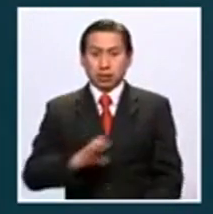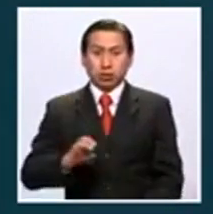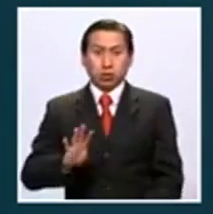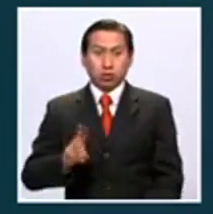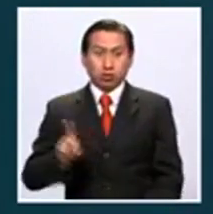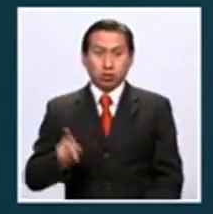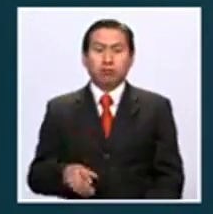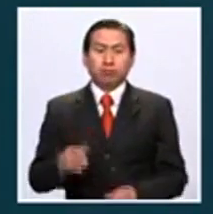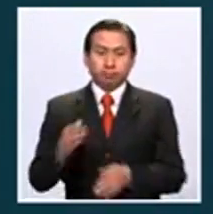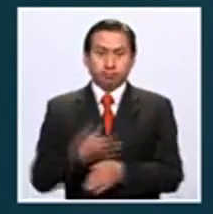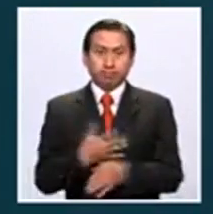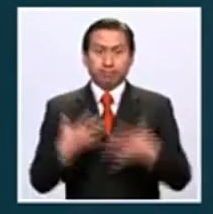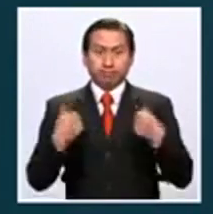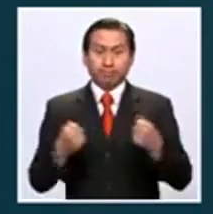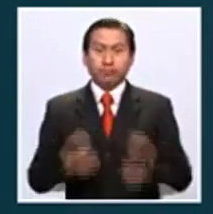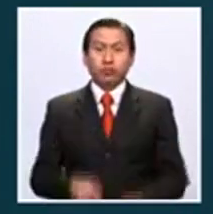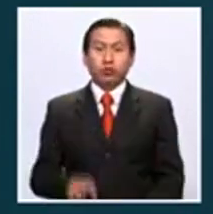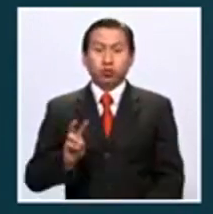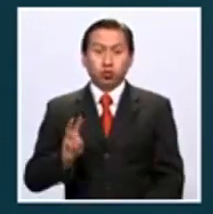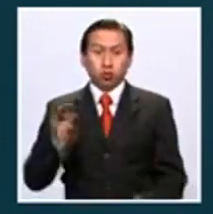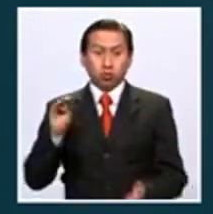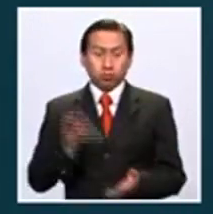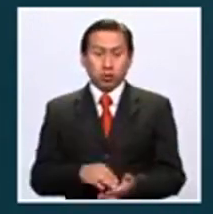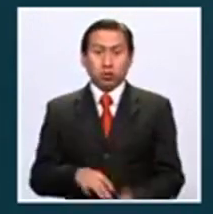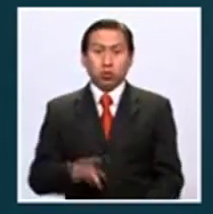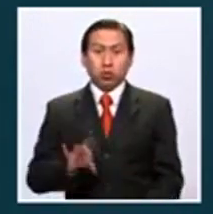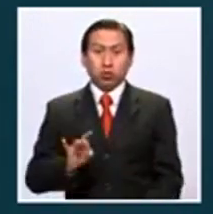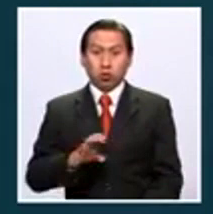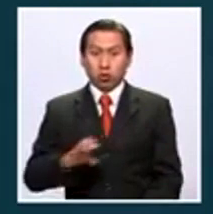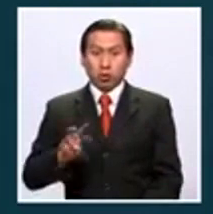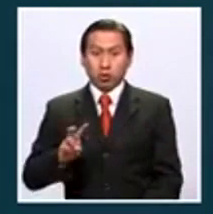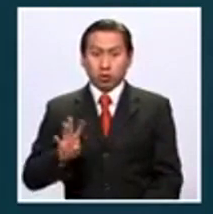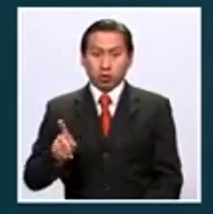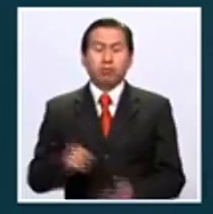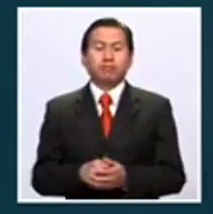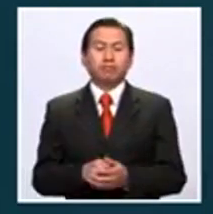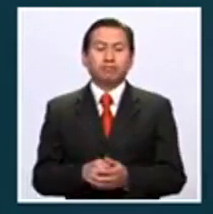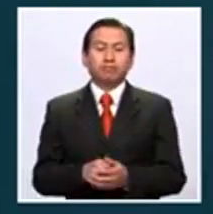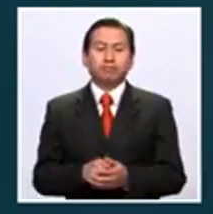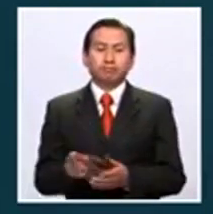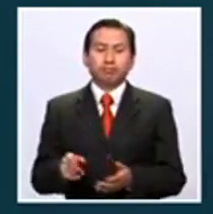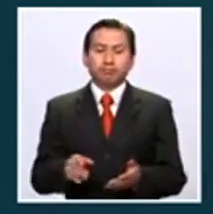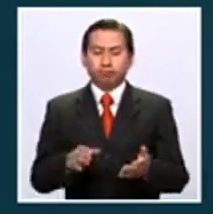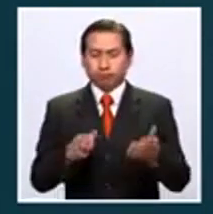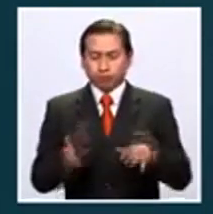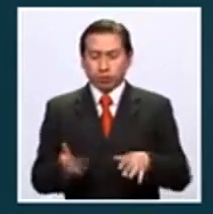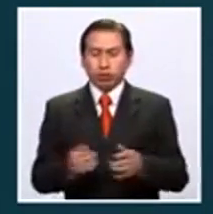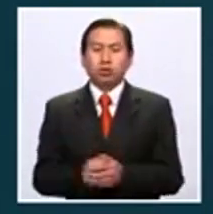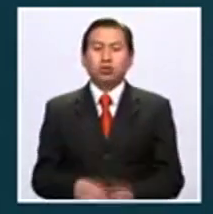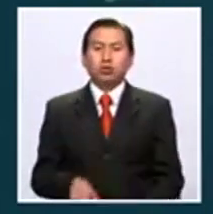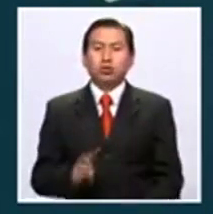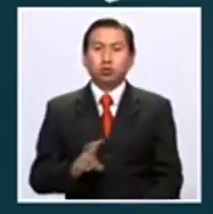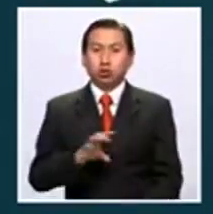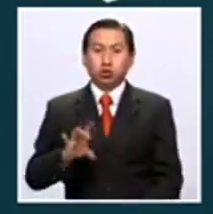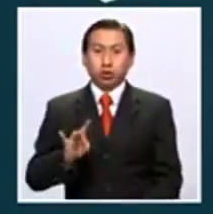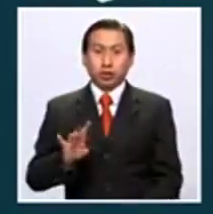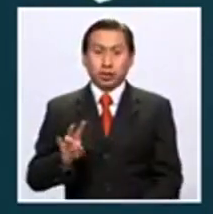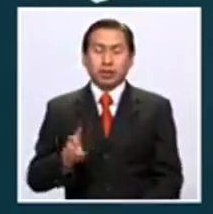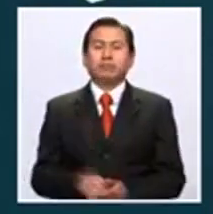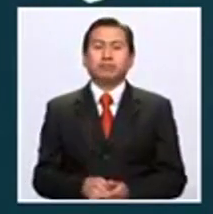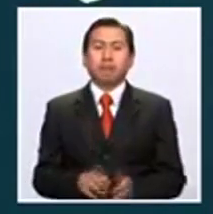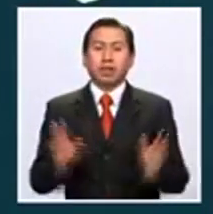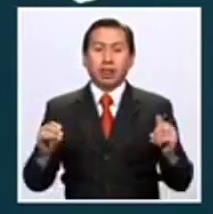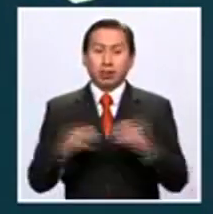11.741, pacientes recuperados 2.824, decesos 287. La